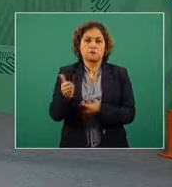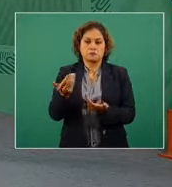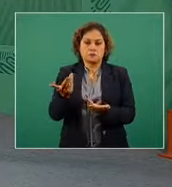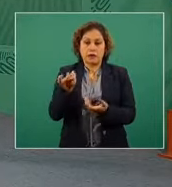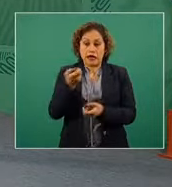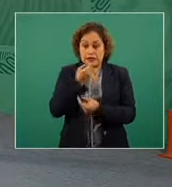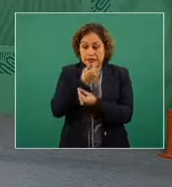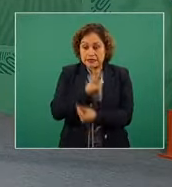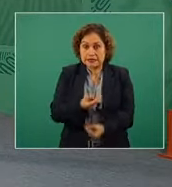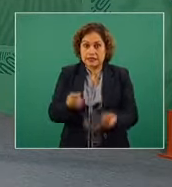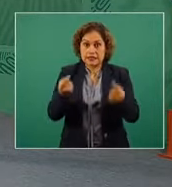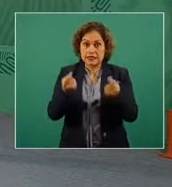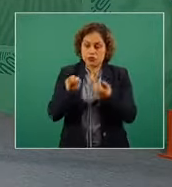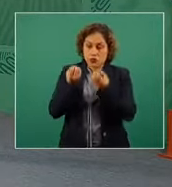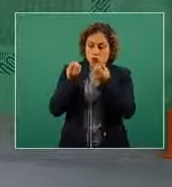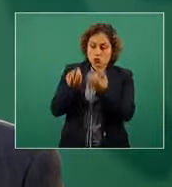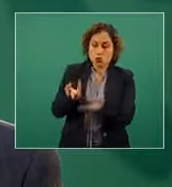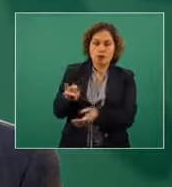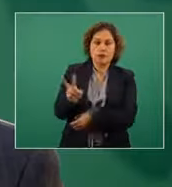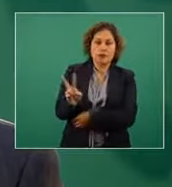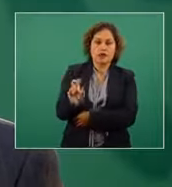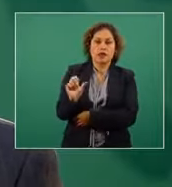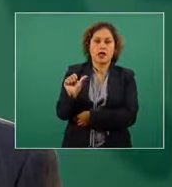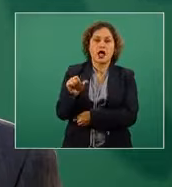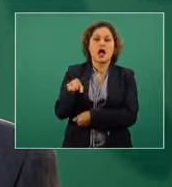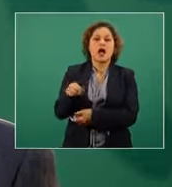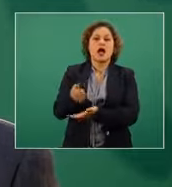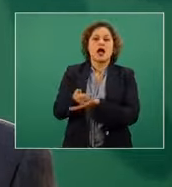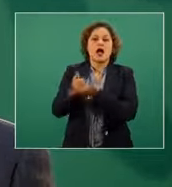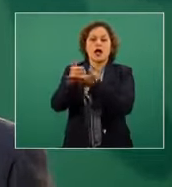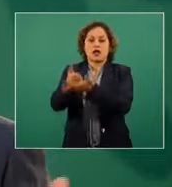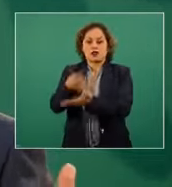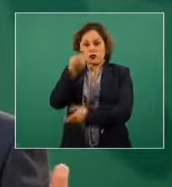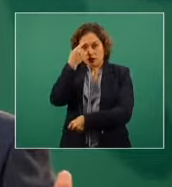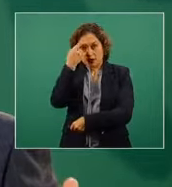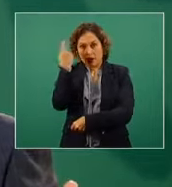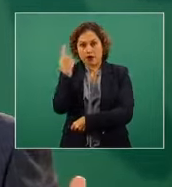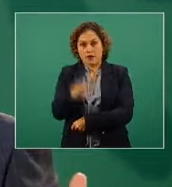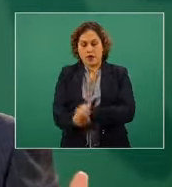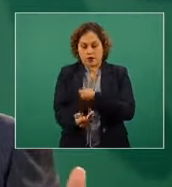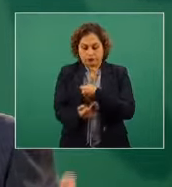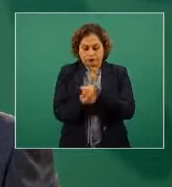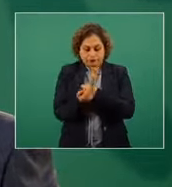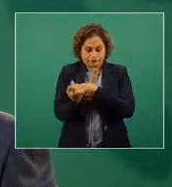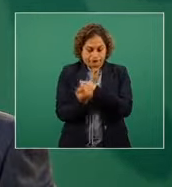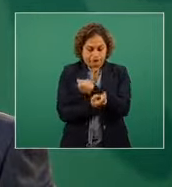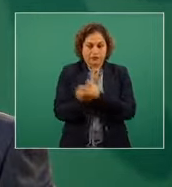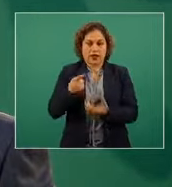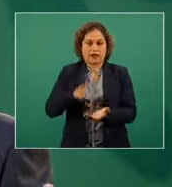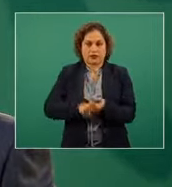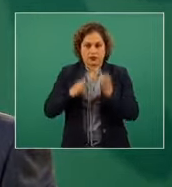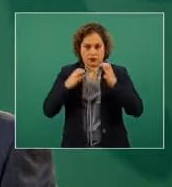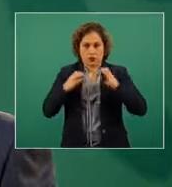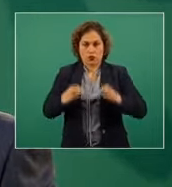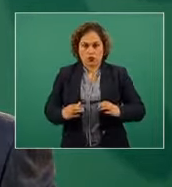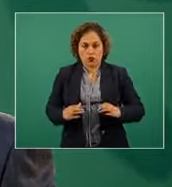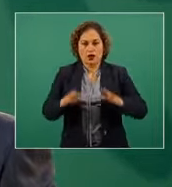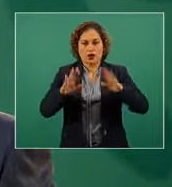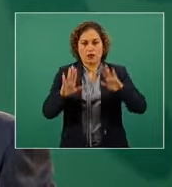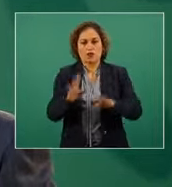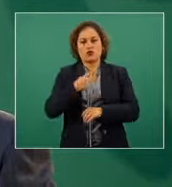niños ayuda a una mejor respuesta del sistema inmune. Y más recientemente nosotros